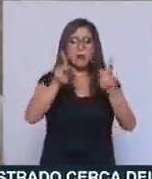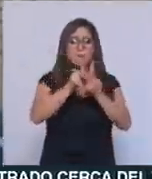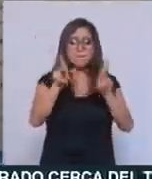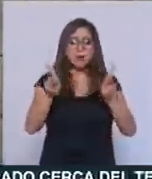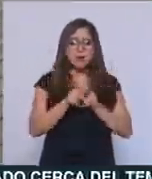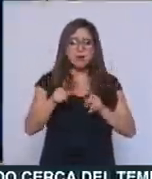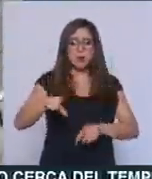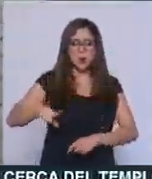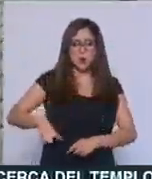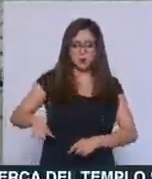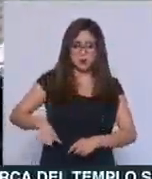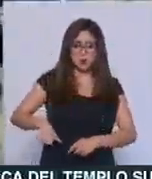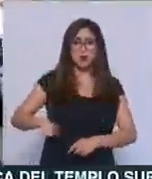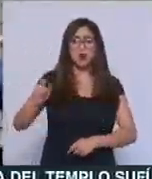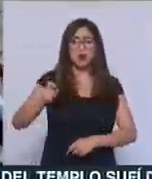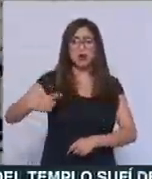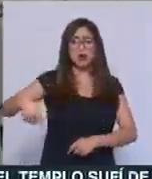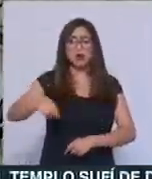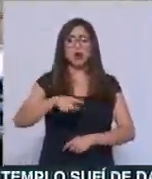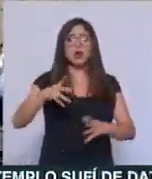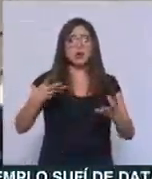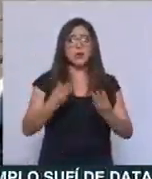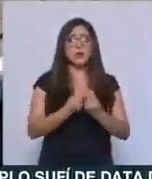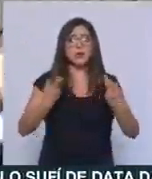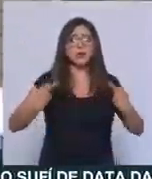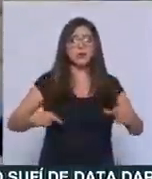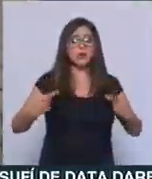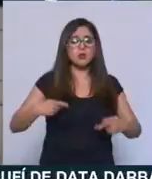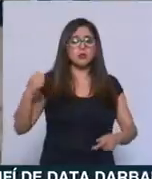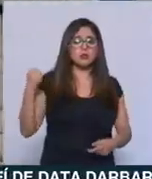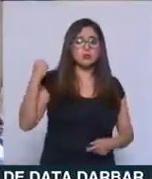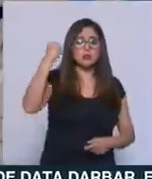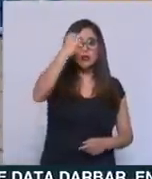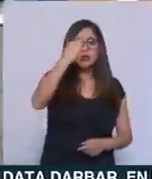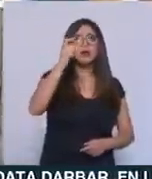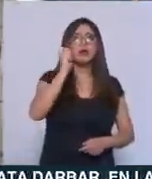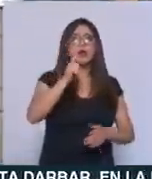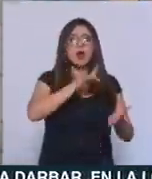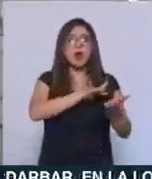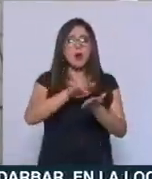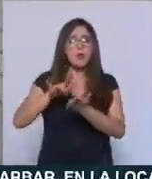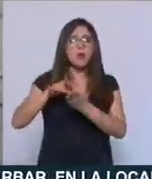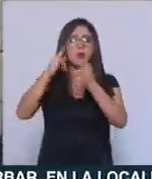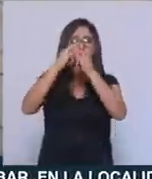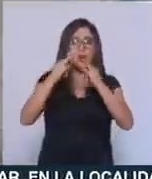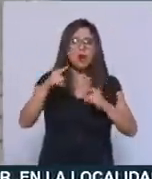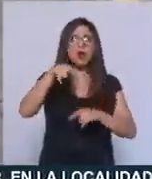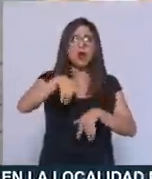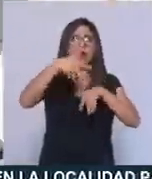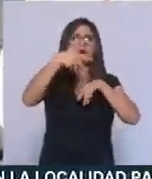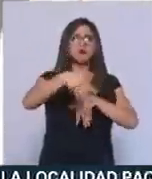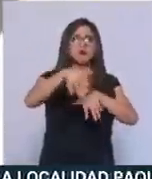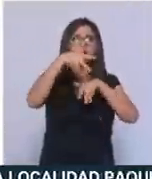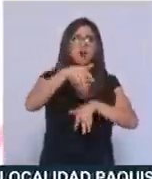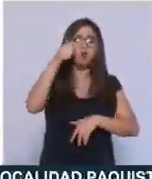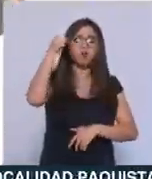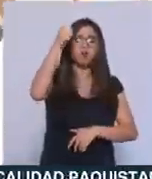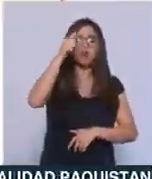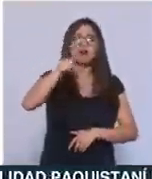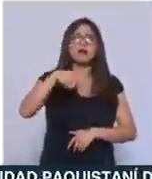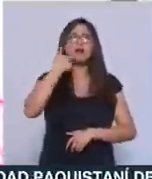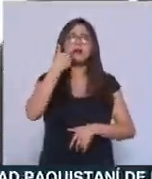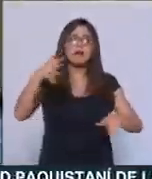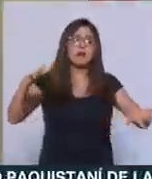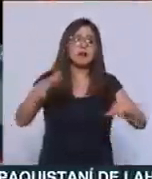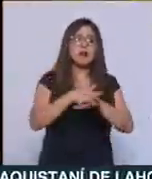cuando integrantes de una organización sindical que afilia precisamente a comerciantes protestaban en este lugar por el tema del reordenamiento de